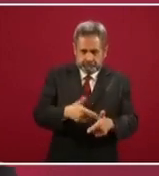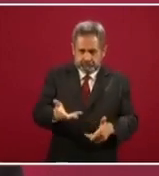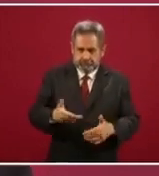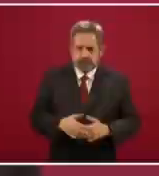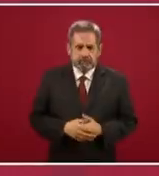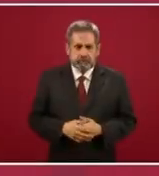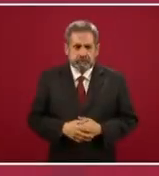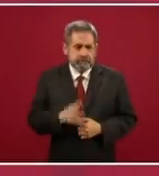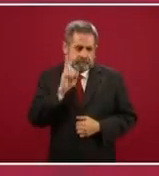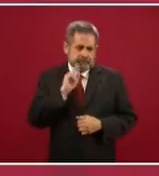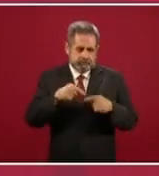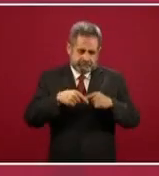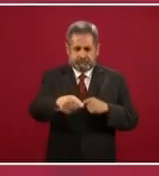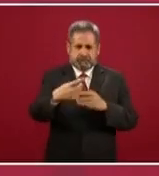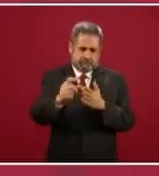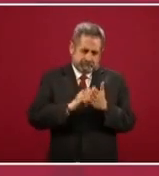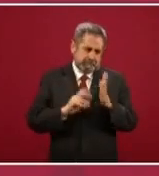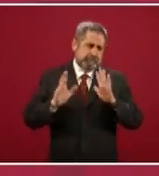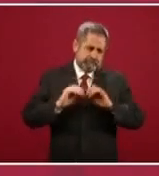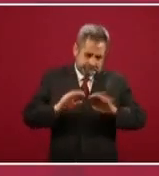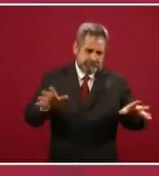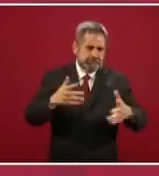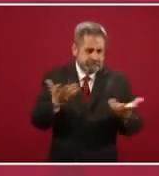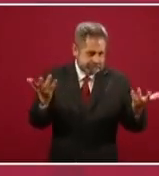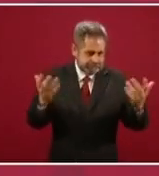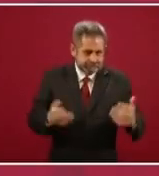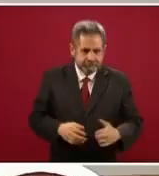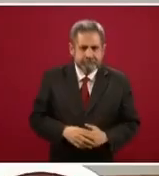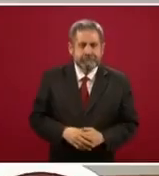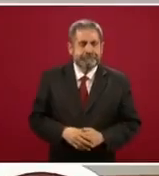cuando menos este mes.